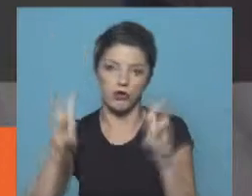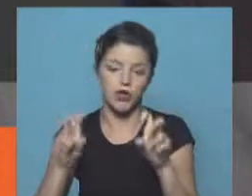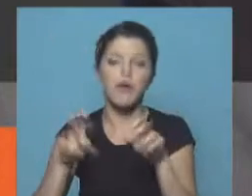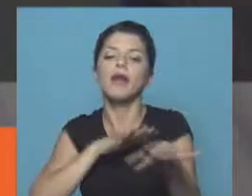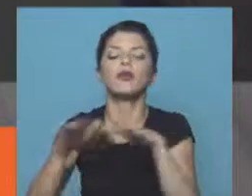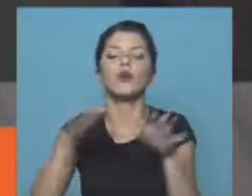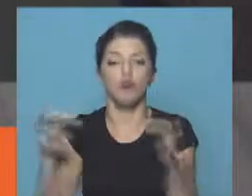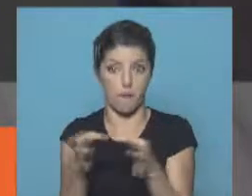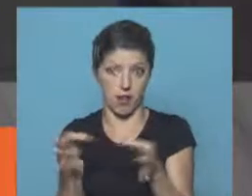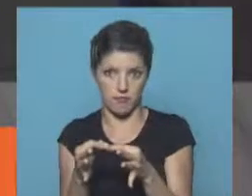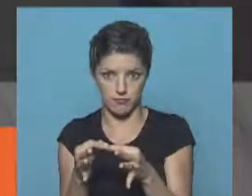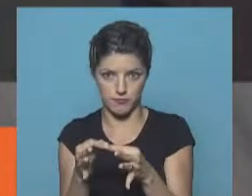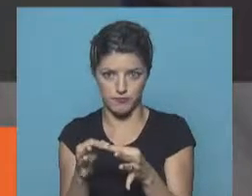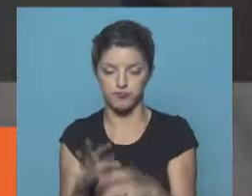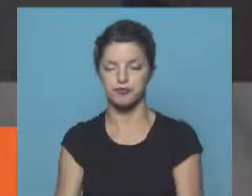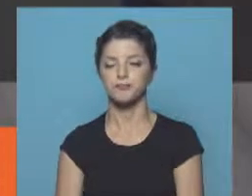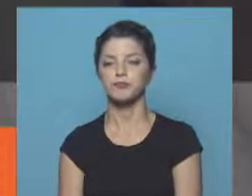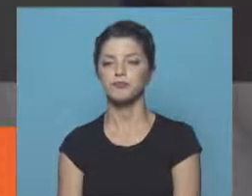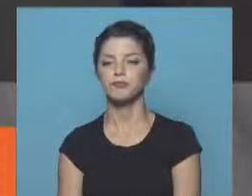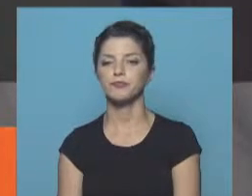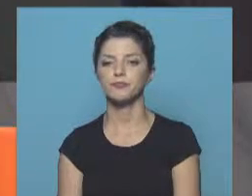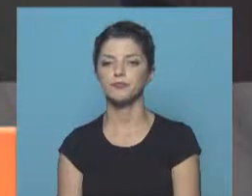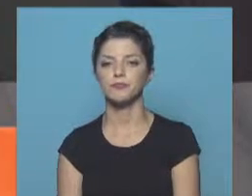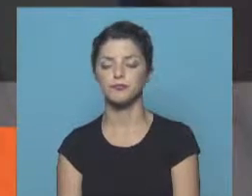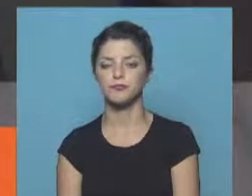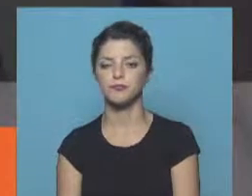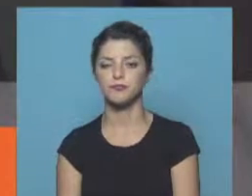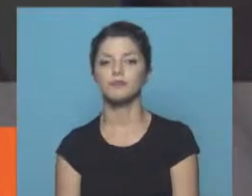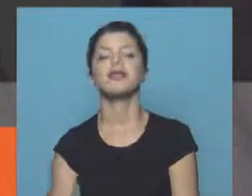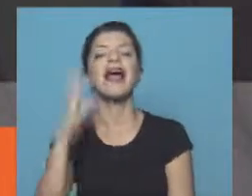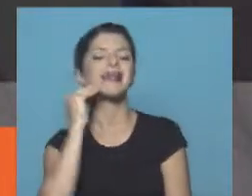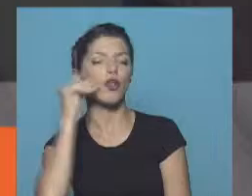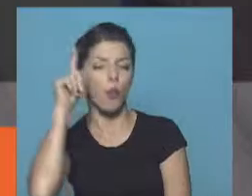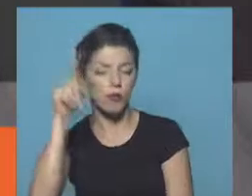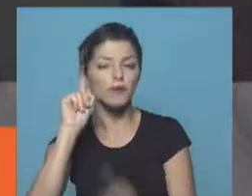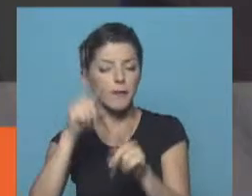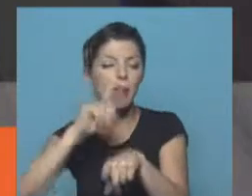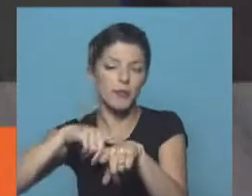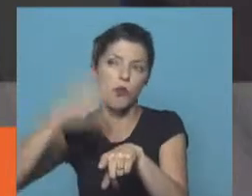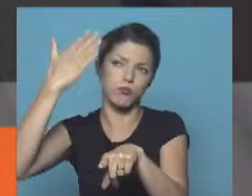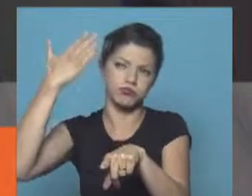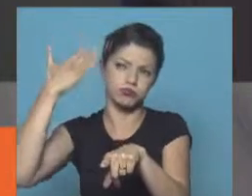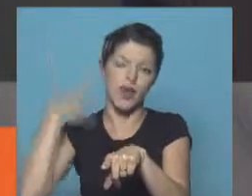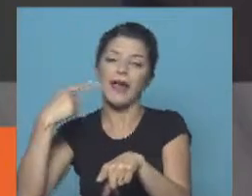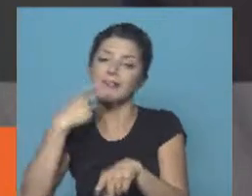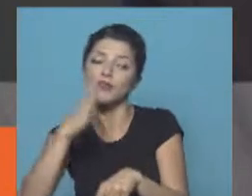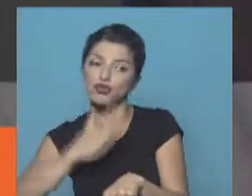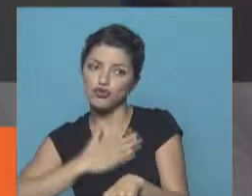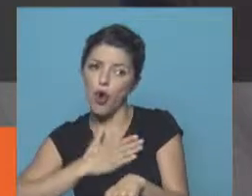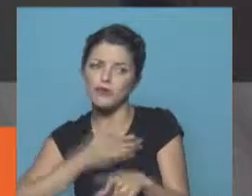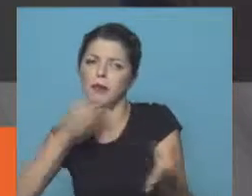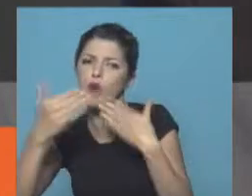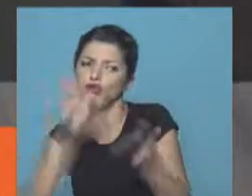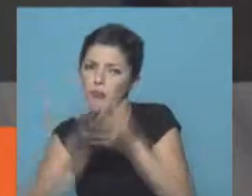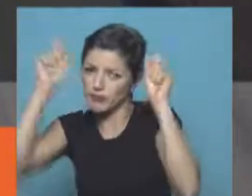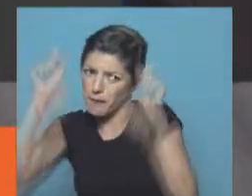Islas Malvinas. Está claro, y el Reino Unido viene planteando hace tiempo, que lo que no acepta es discutir la soberanía,